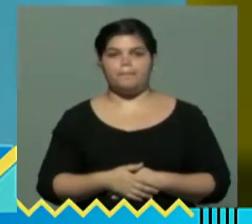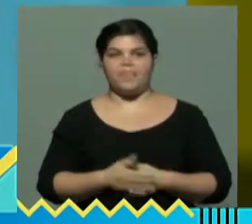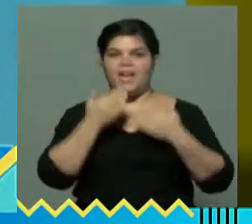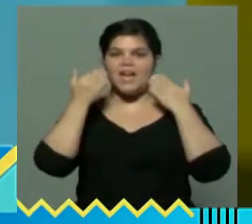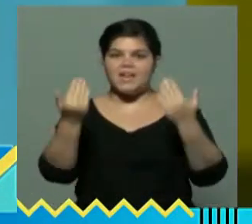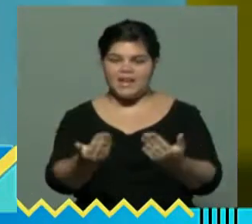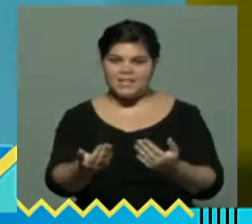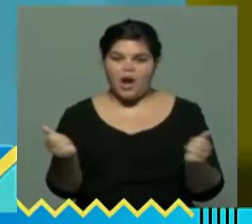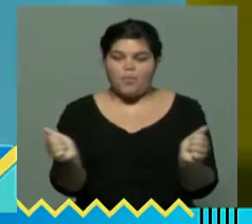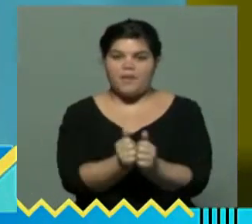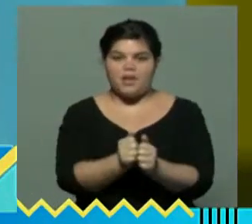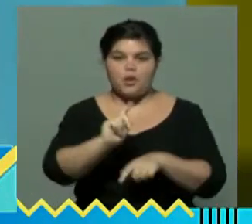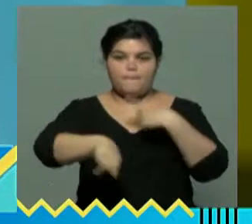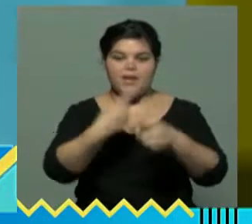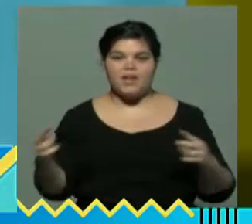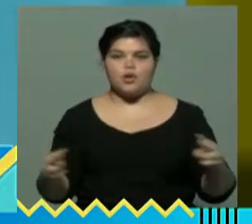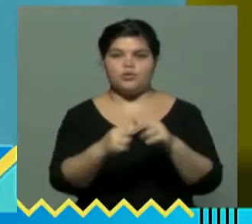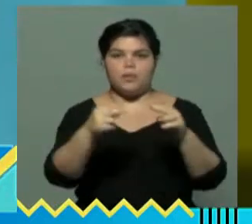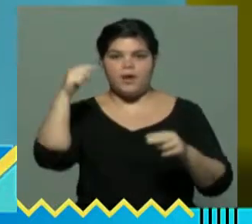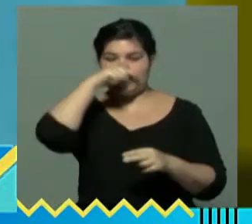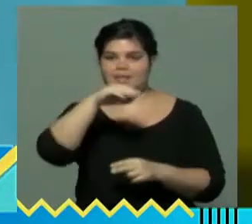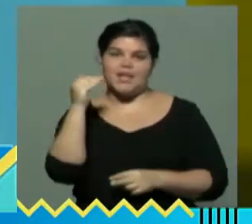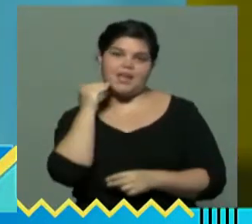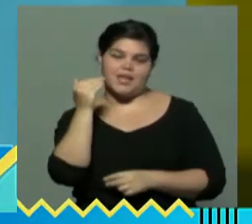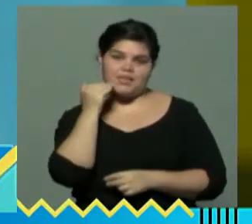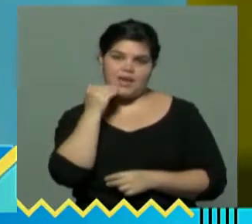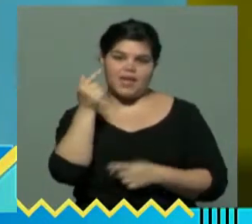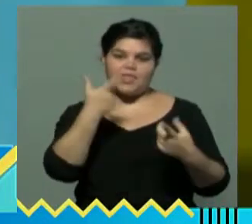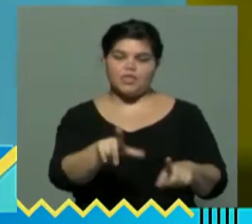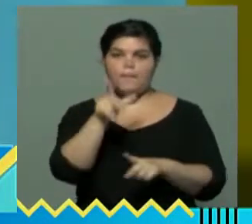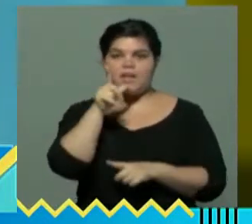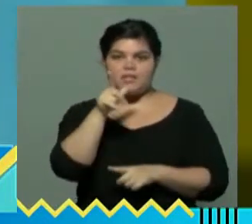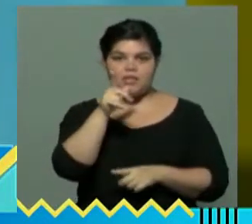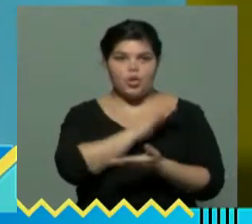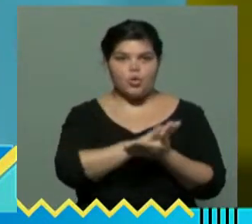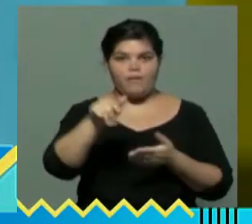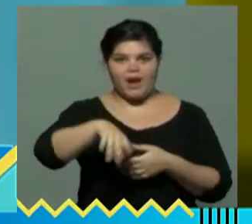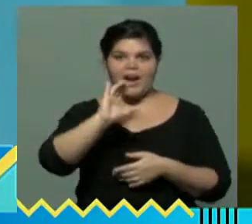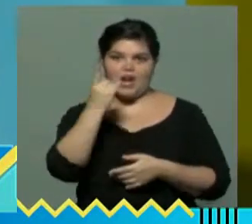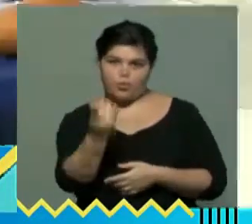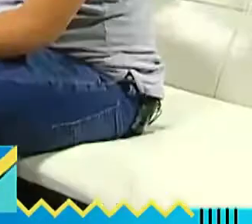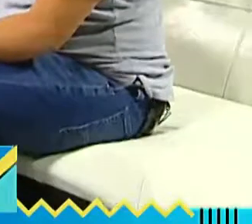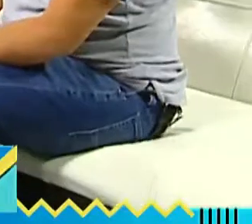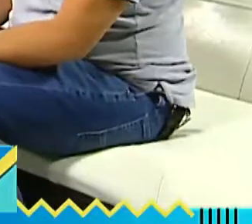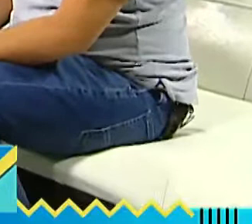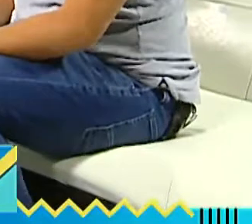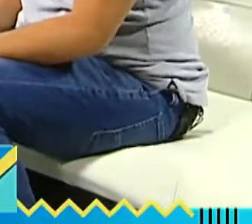por acompañarnos y nos encontramos mañana desde las 19 en un nuevo Distintos Parecidos por acá, por Señal U.